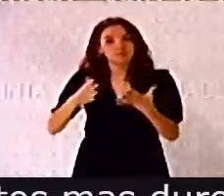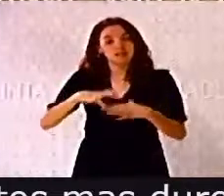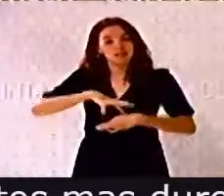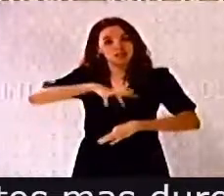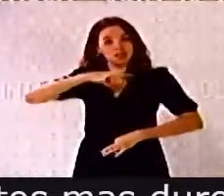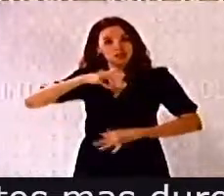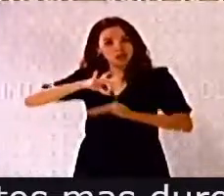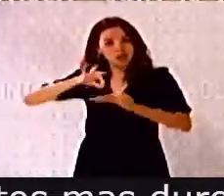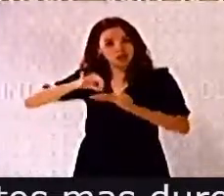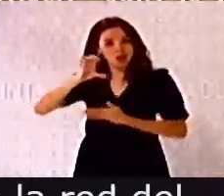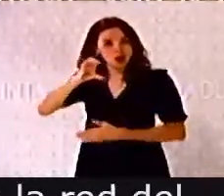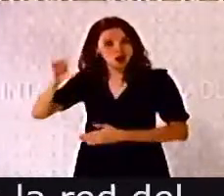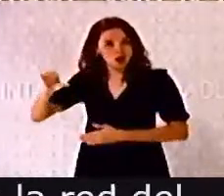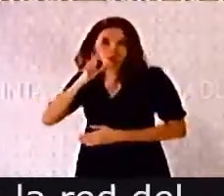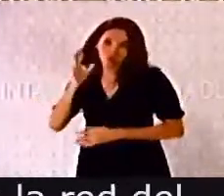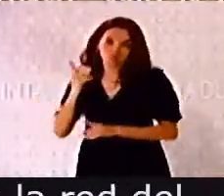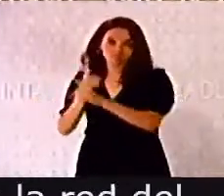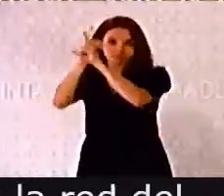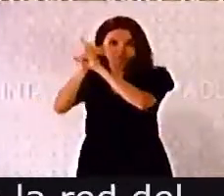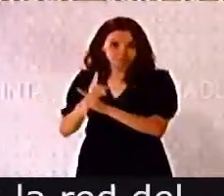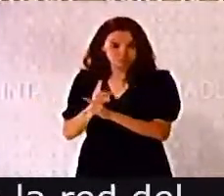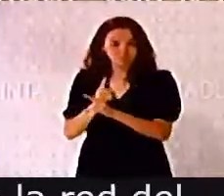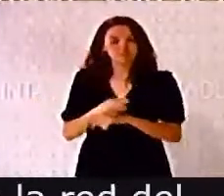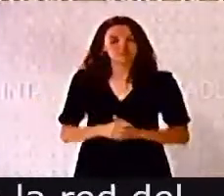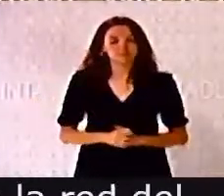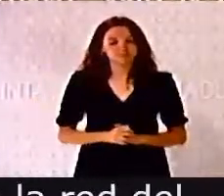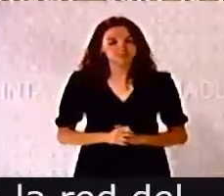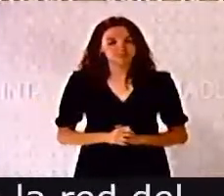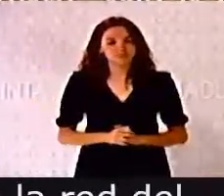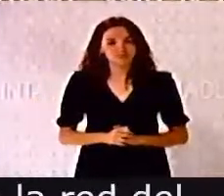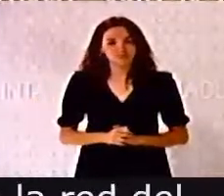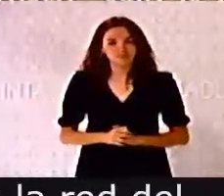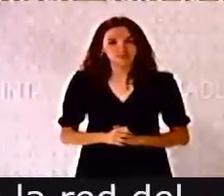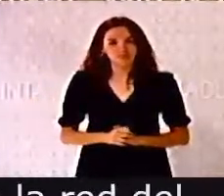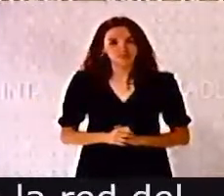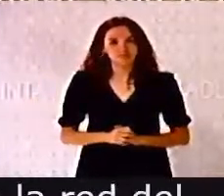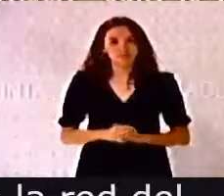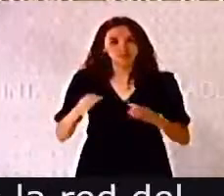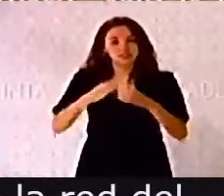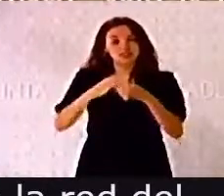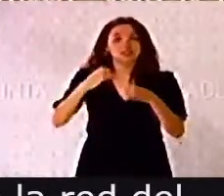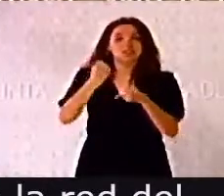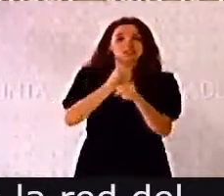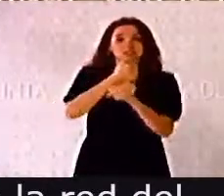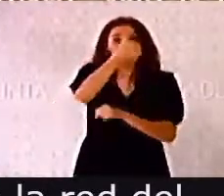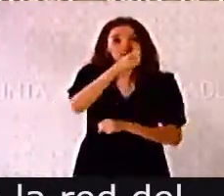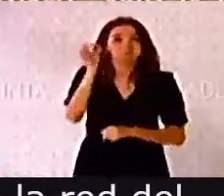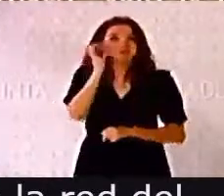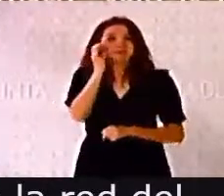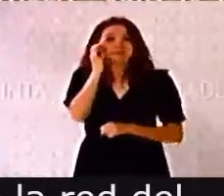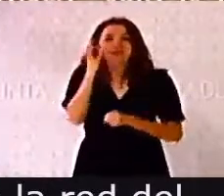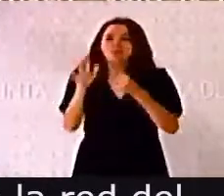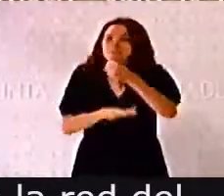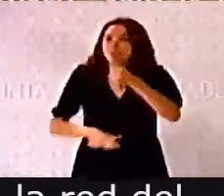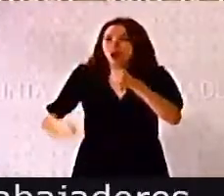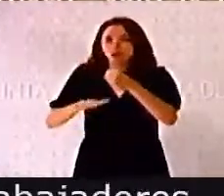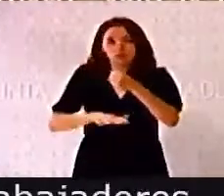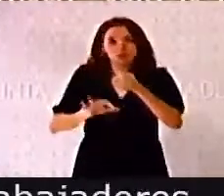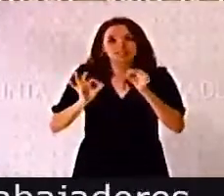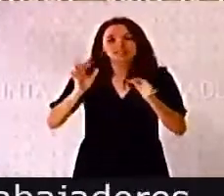Cáceres ante el coronavirus, de SCOR. A los trabajadores y trabajadoras esenciales durante la